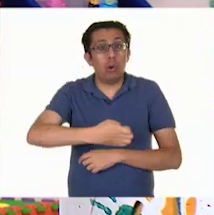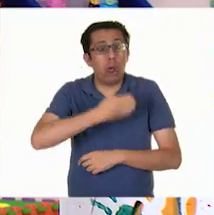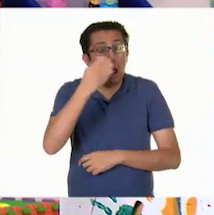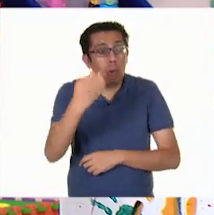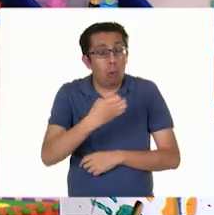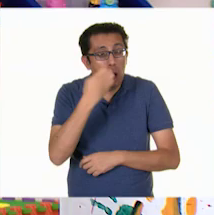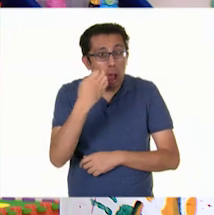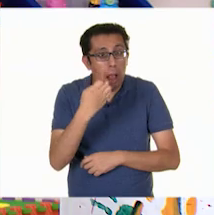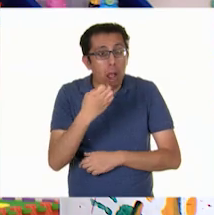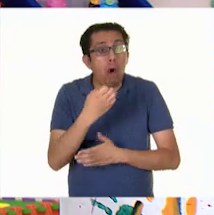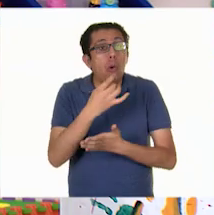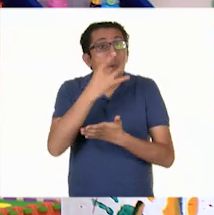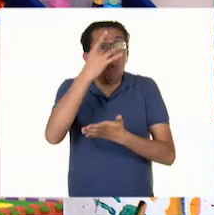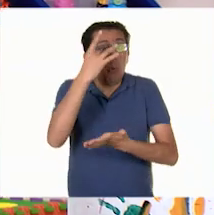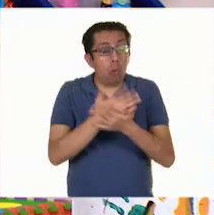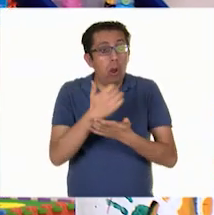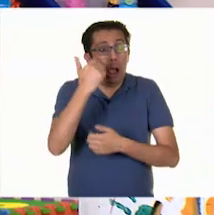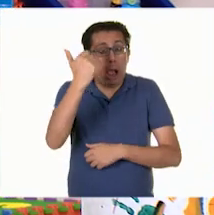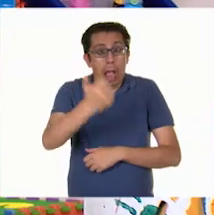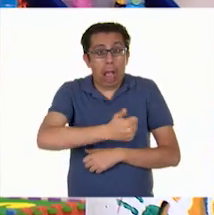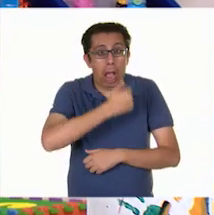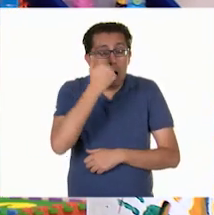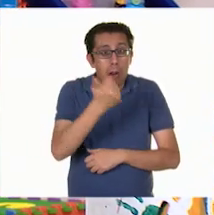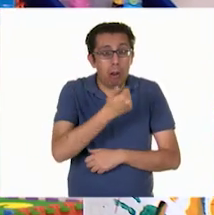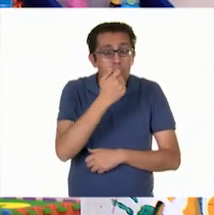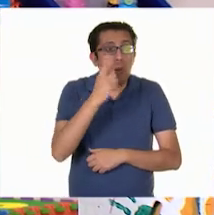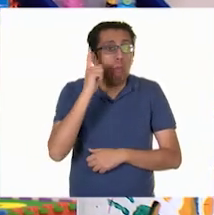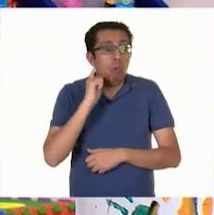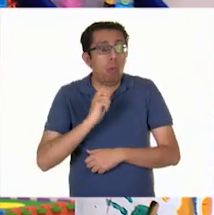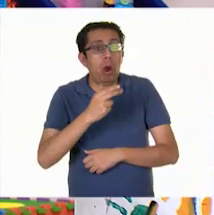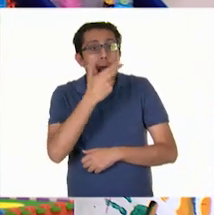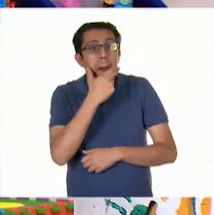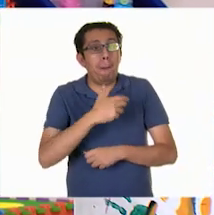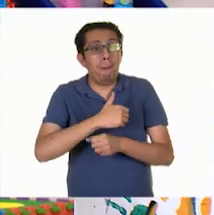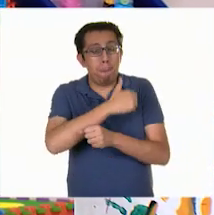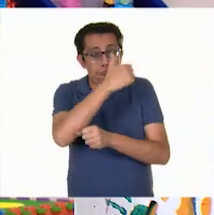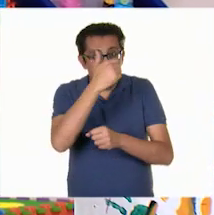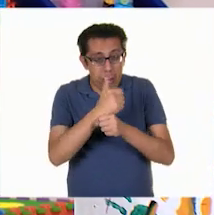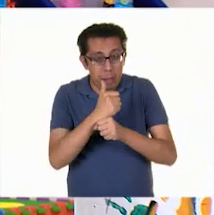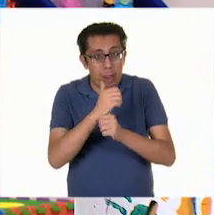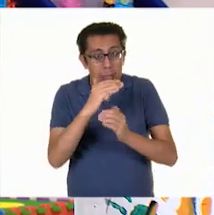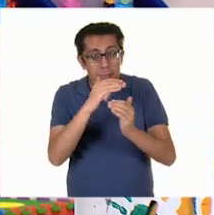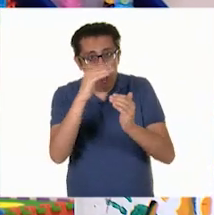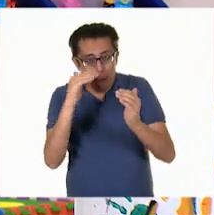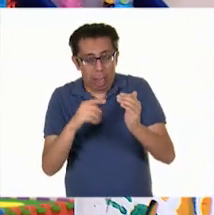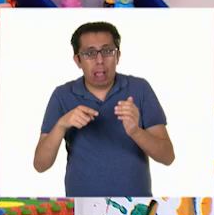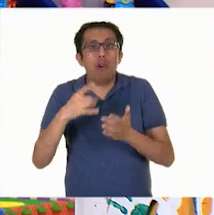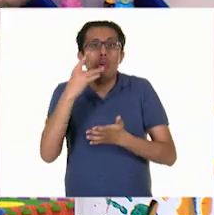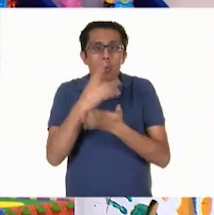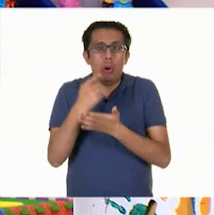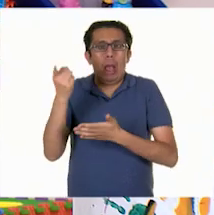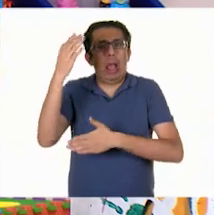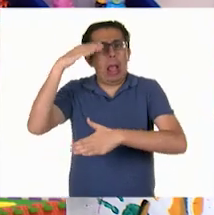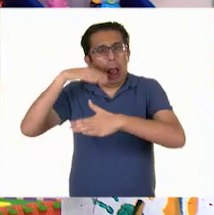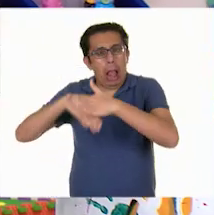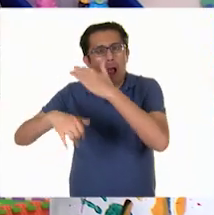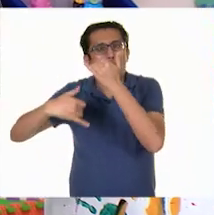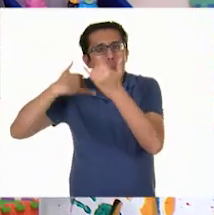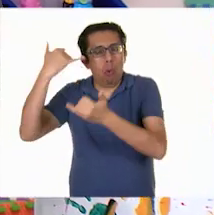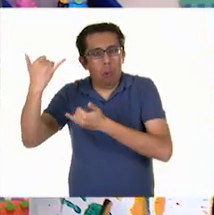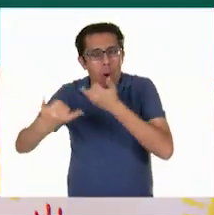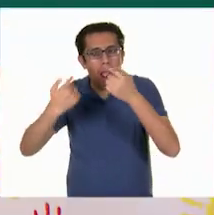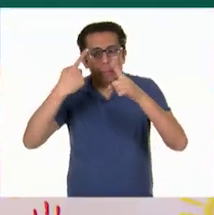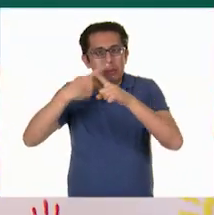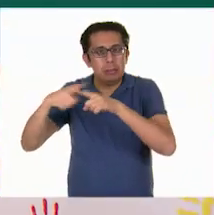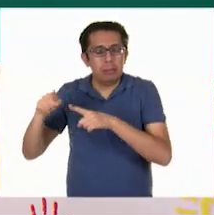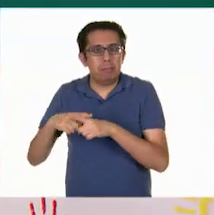solo los estudiantes y las estudiantes de primaria baja pueden utilizar el área de juegos, pues es injusta. Bueno,